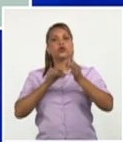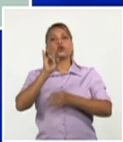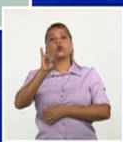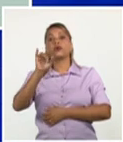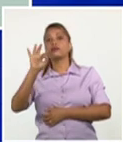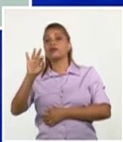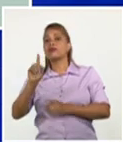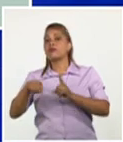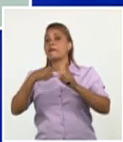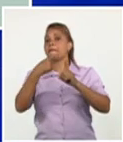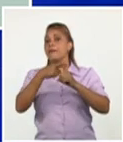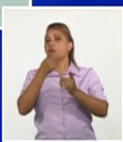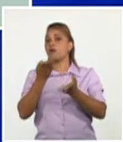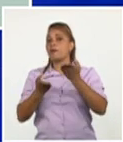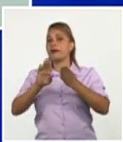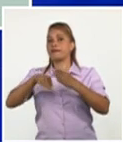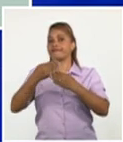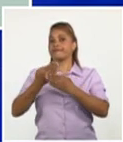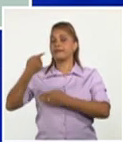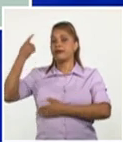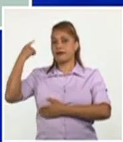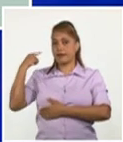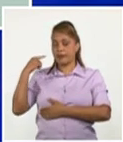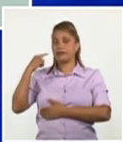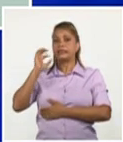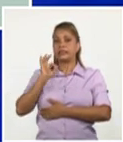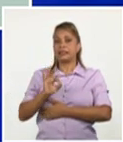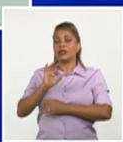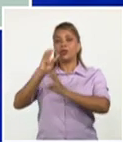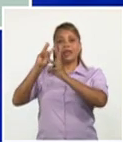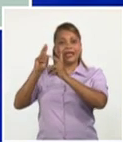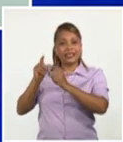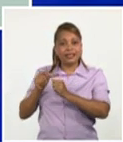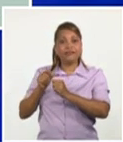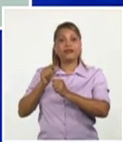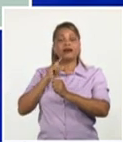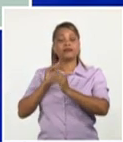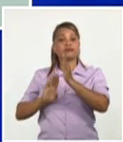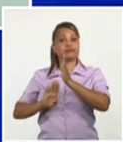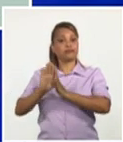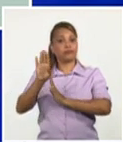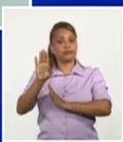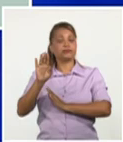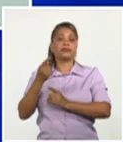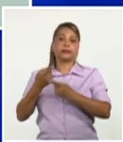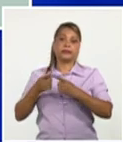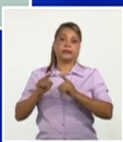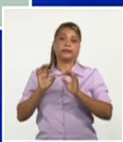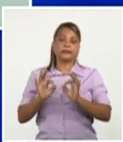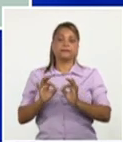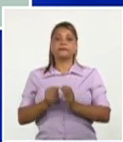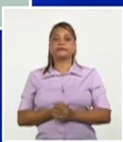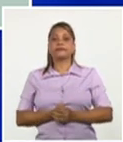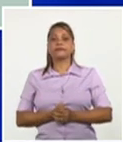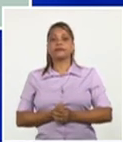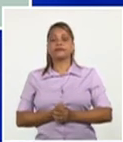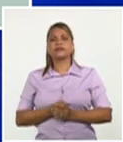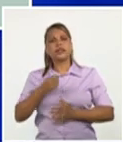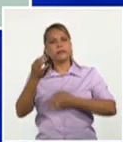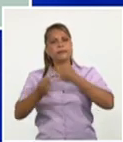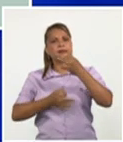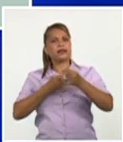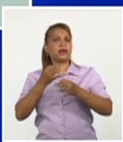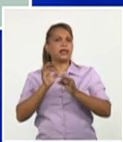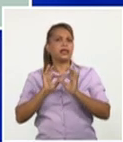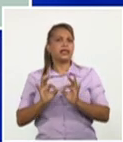día anterior, que ya había sido una cifra bien elevada. Además, tenemos que decir que